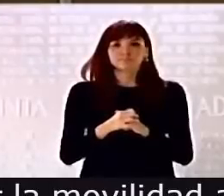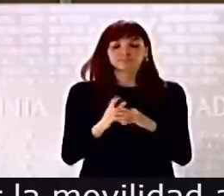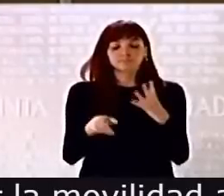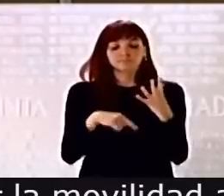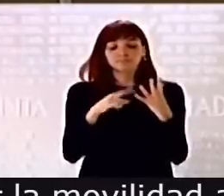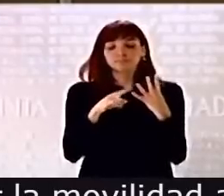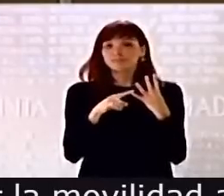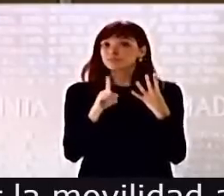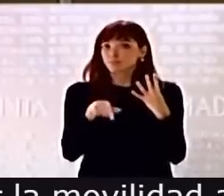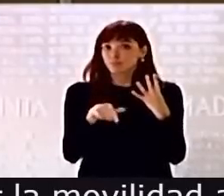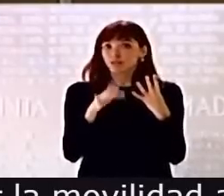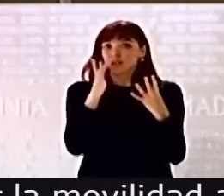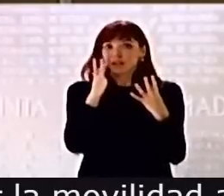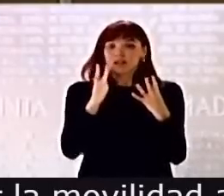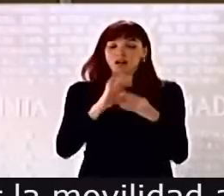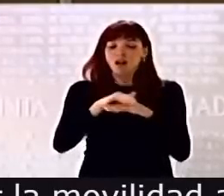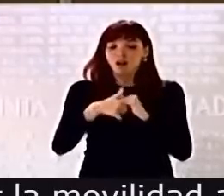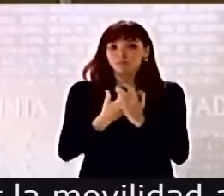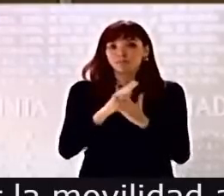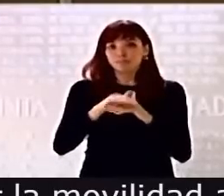y el lavado de manos.